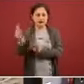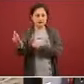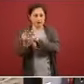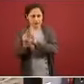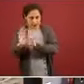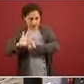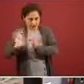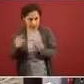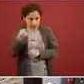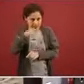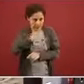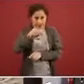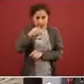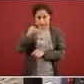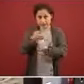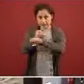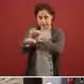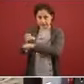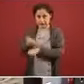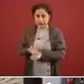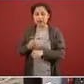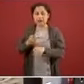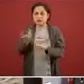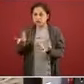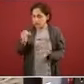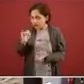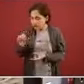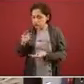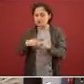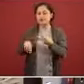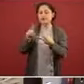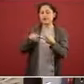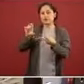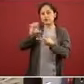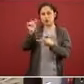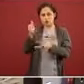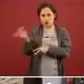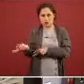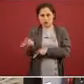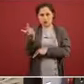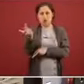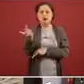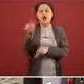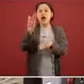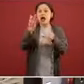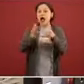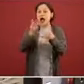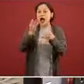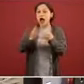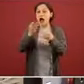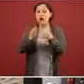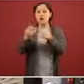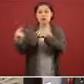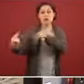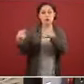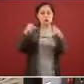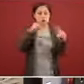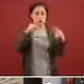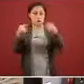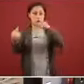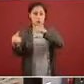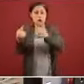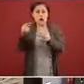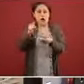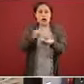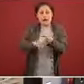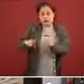la última pregunta de mi compañera, nada más para precisar, ¿hay una confrontación con los gobernadores por la